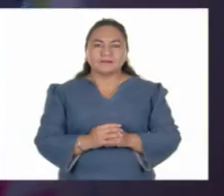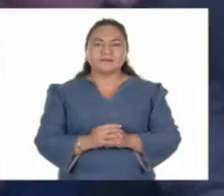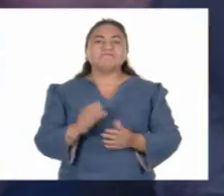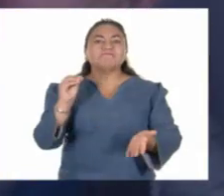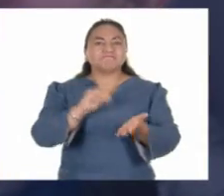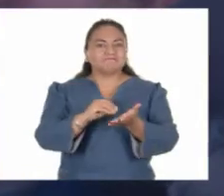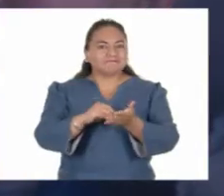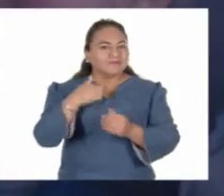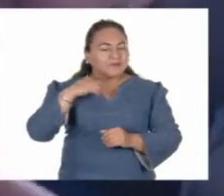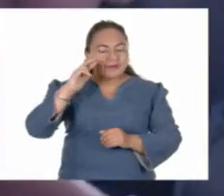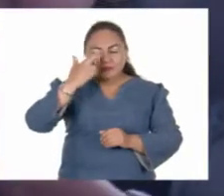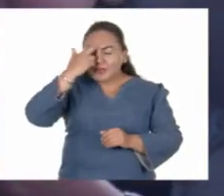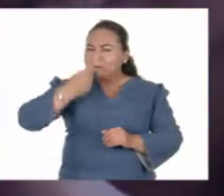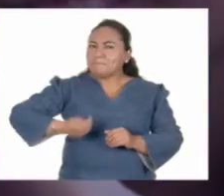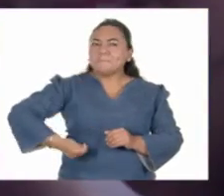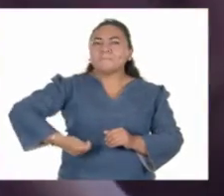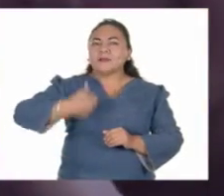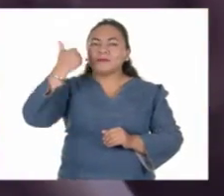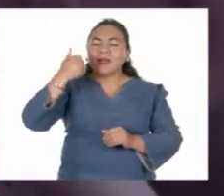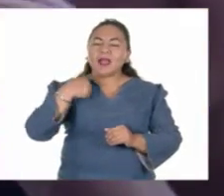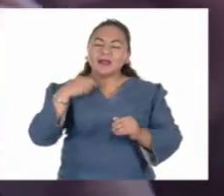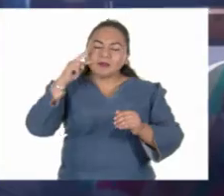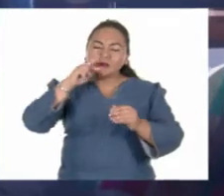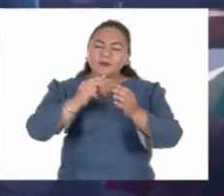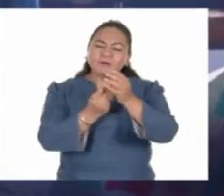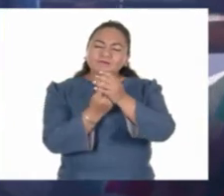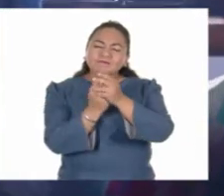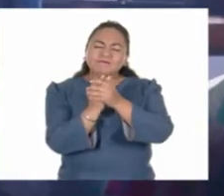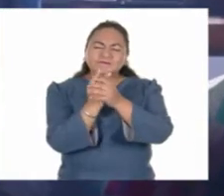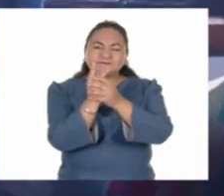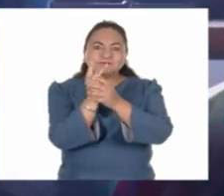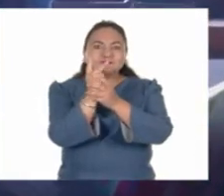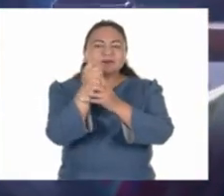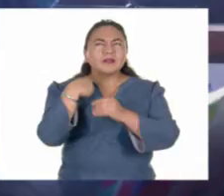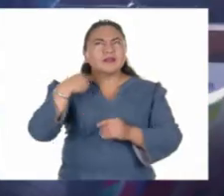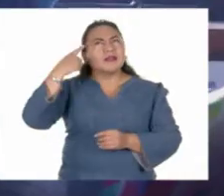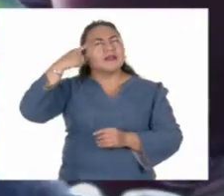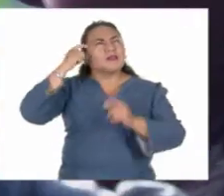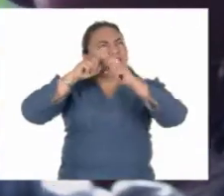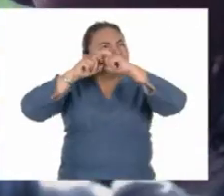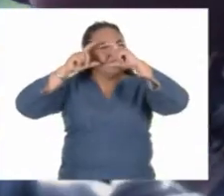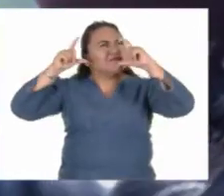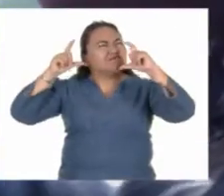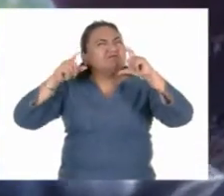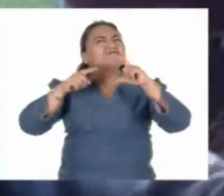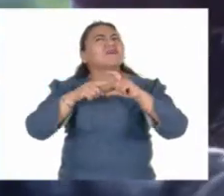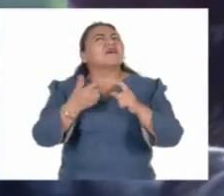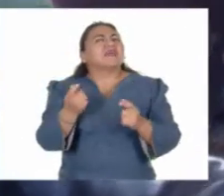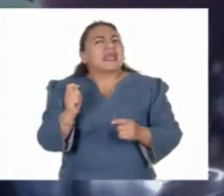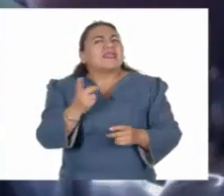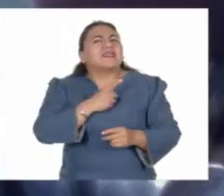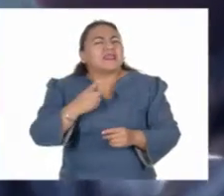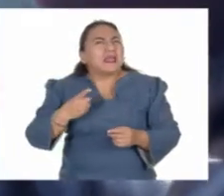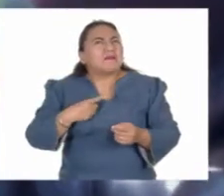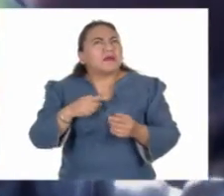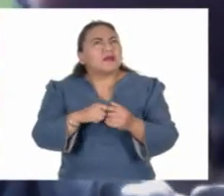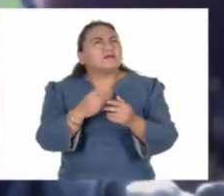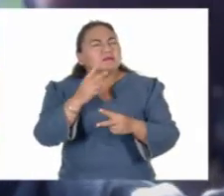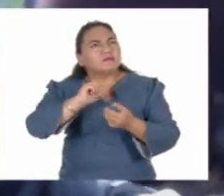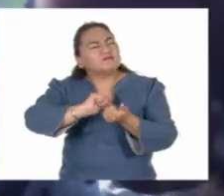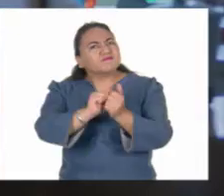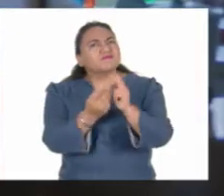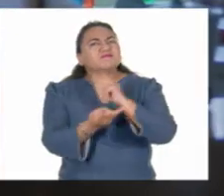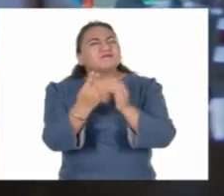Todavía me acuerdo la primera vez que vi germinar una plantita y en mi cabeza solo podía pensar qué tenía que pasar en él para que